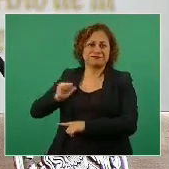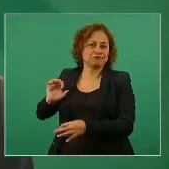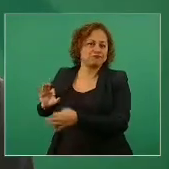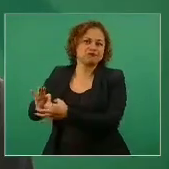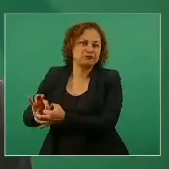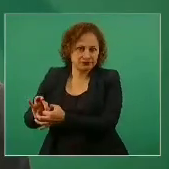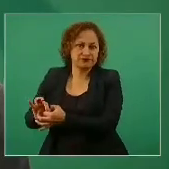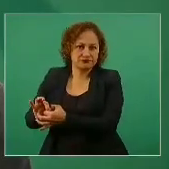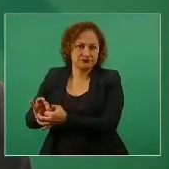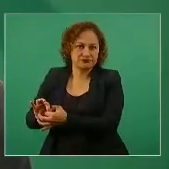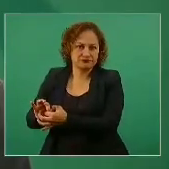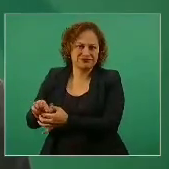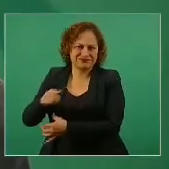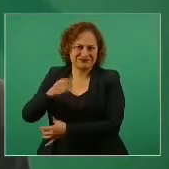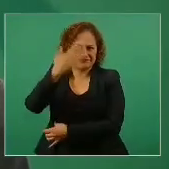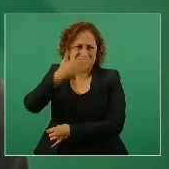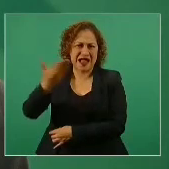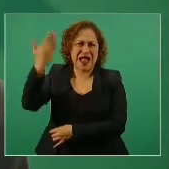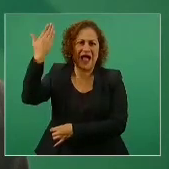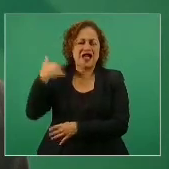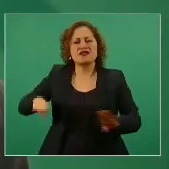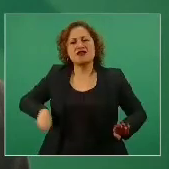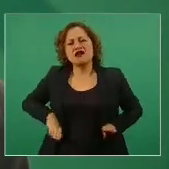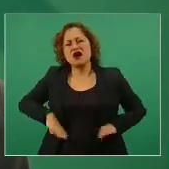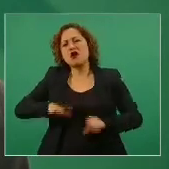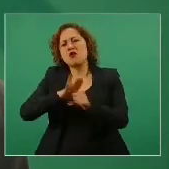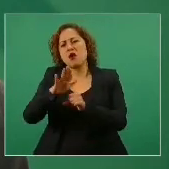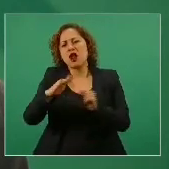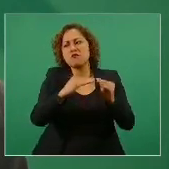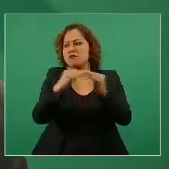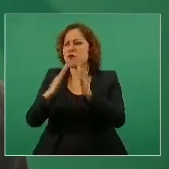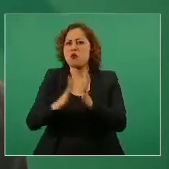Del antiguo régimen antidemocrático.